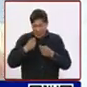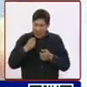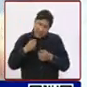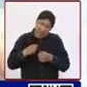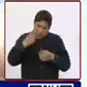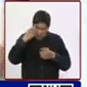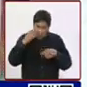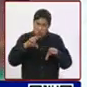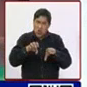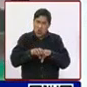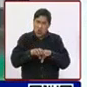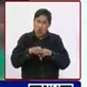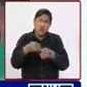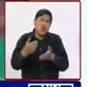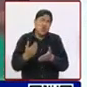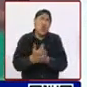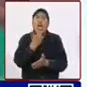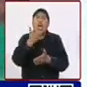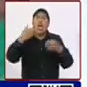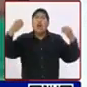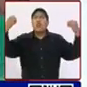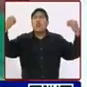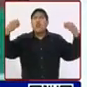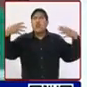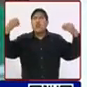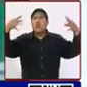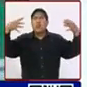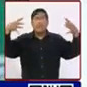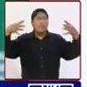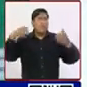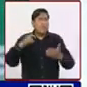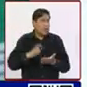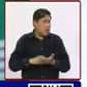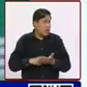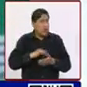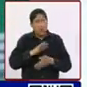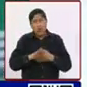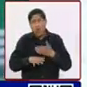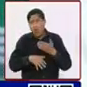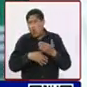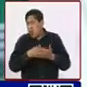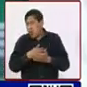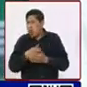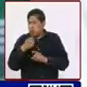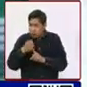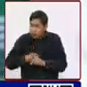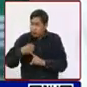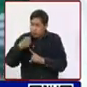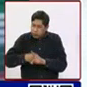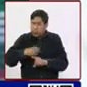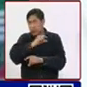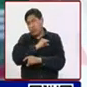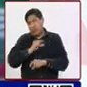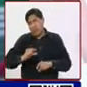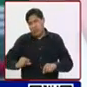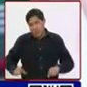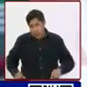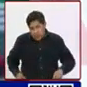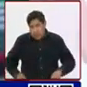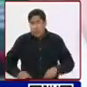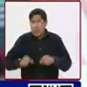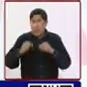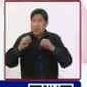licitación y traer nuevas luminarias. En ese sentido, se han hecho todas las gestiones ante la gobernación para que habiliten